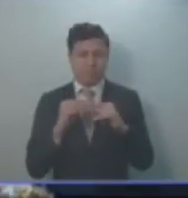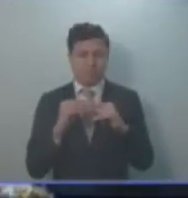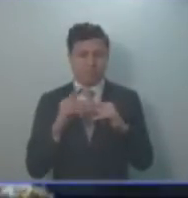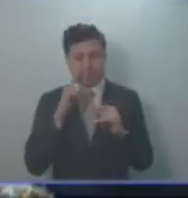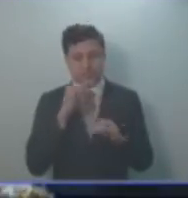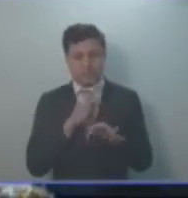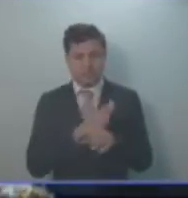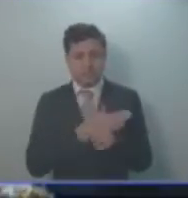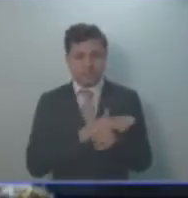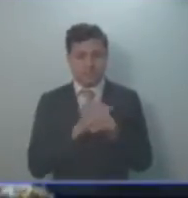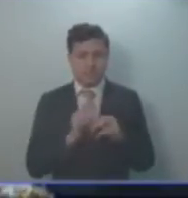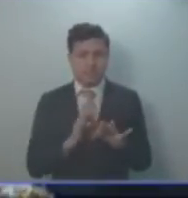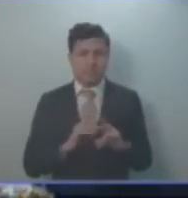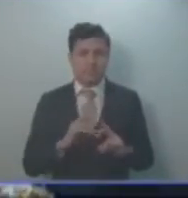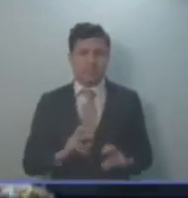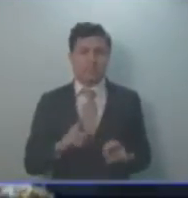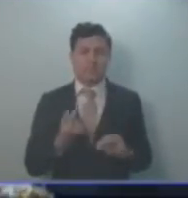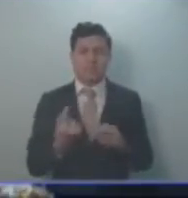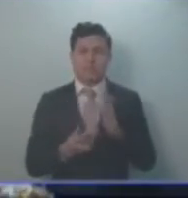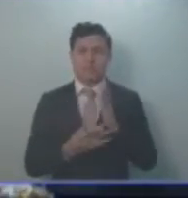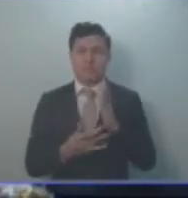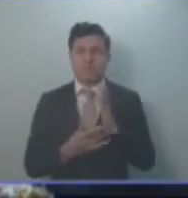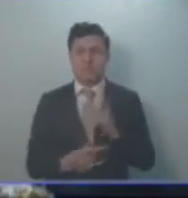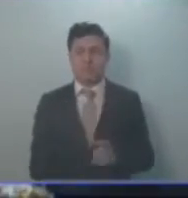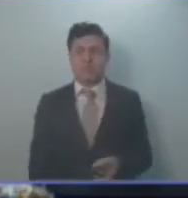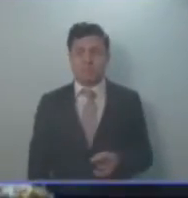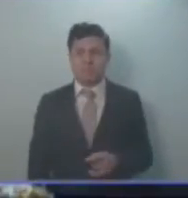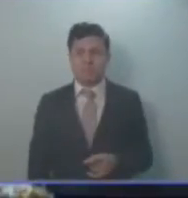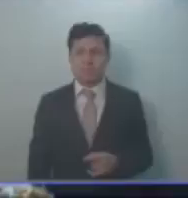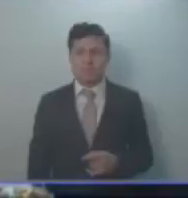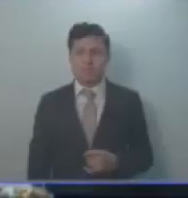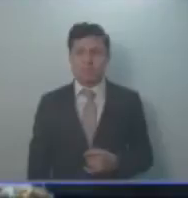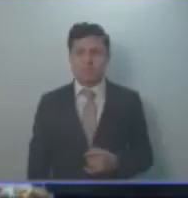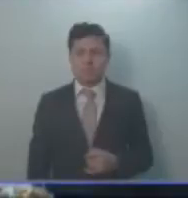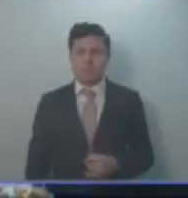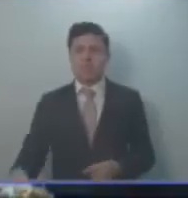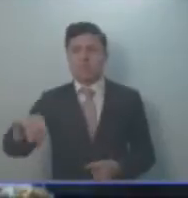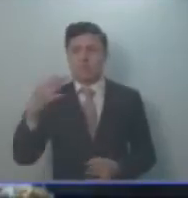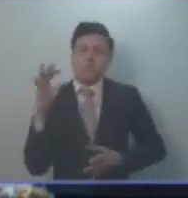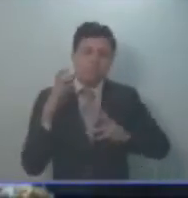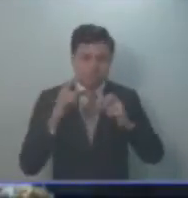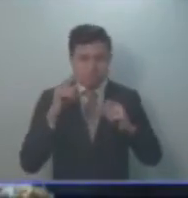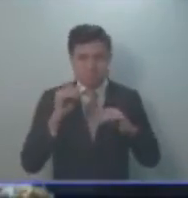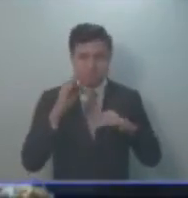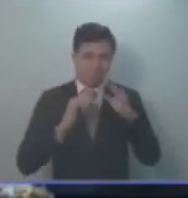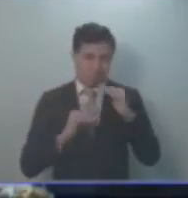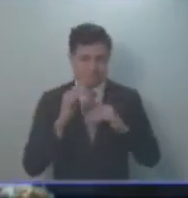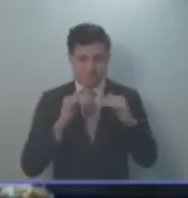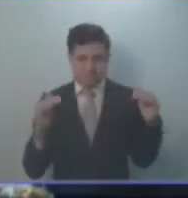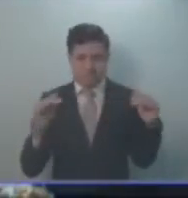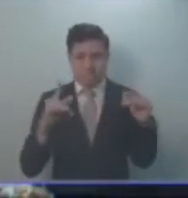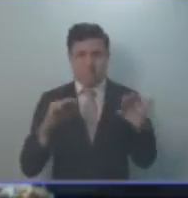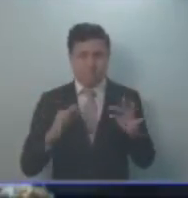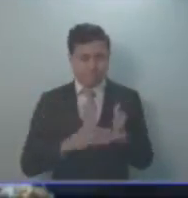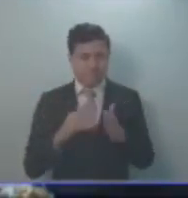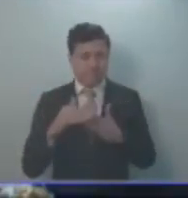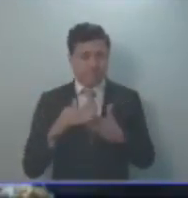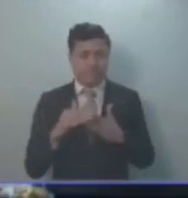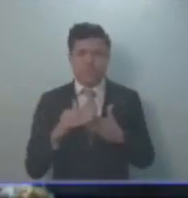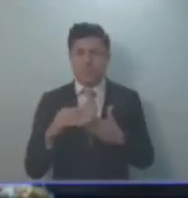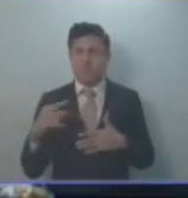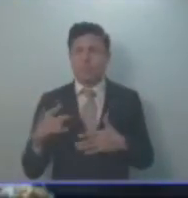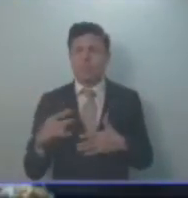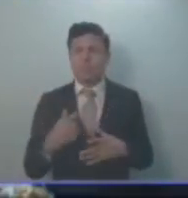previa validación de su médico tratante. Dicha garantía de estabilidad laboral comenzará a partir